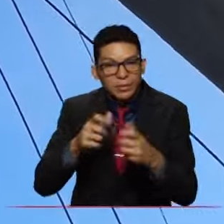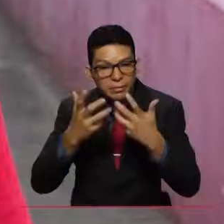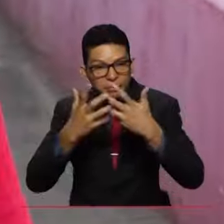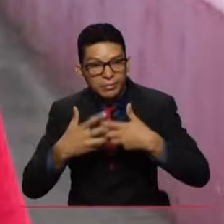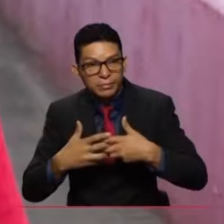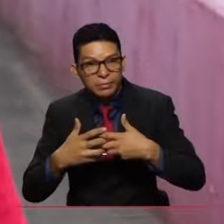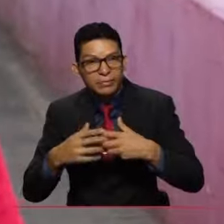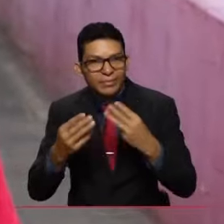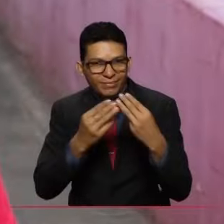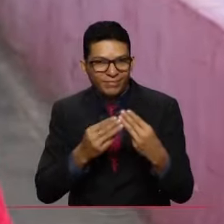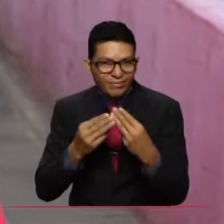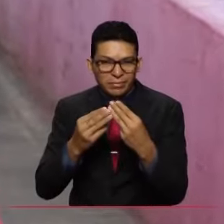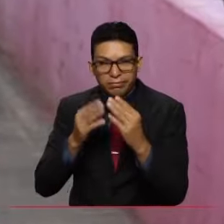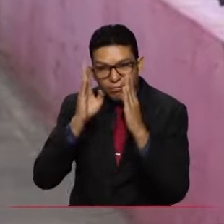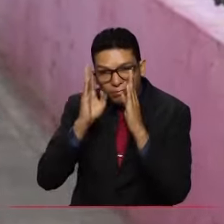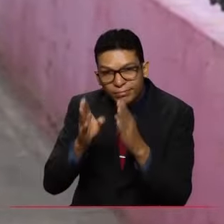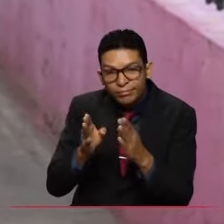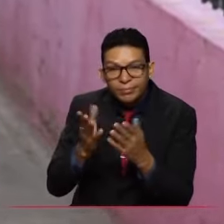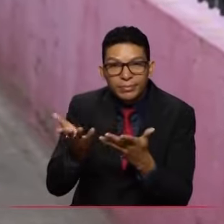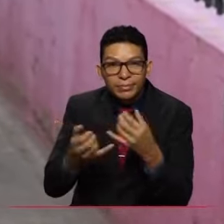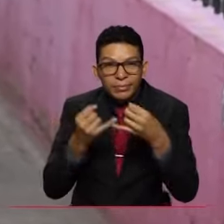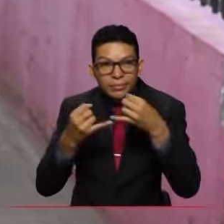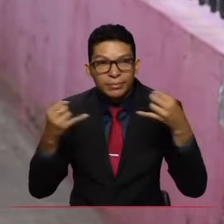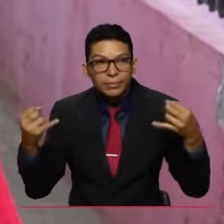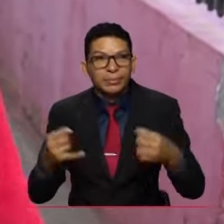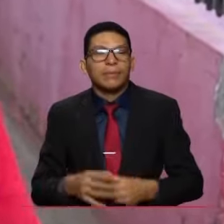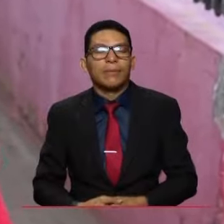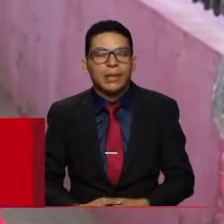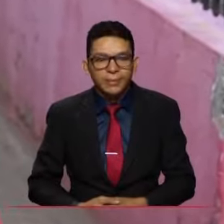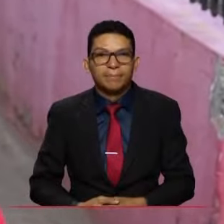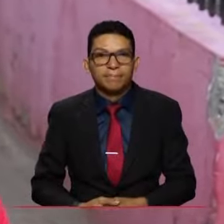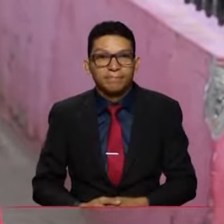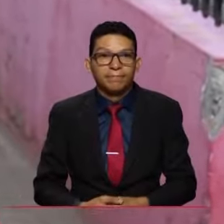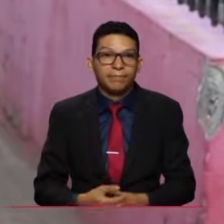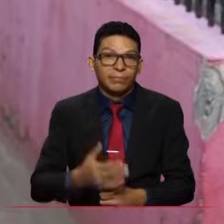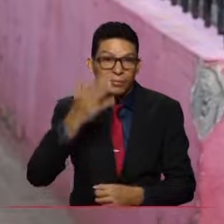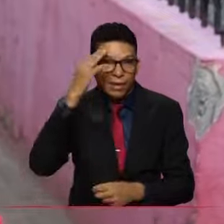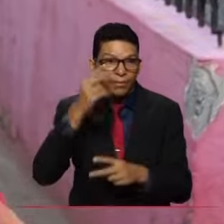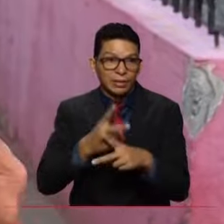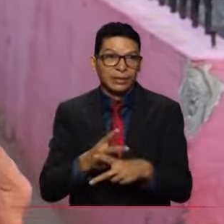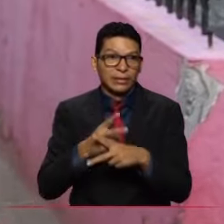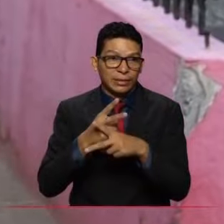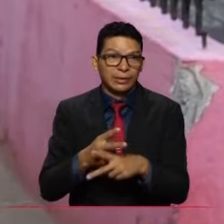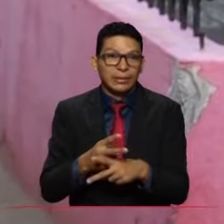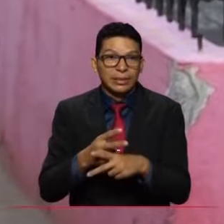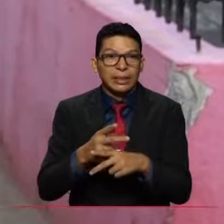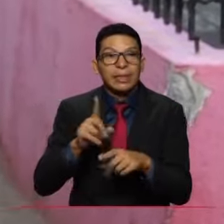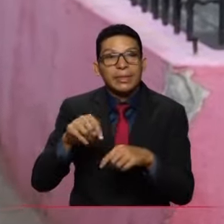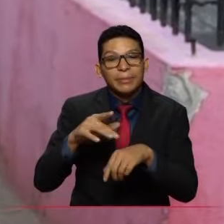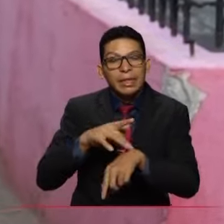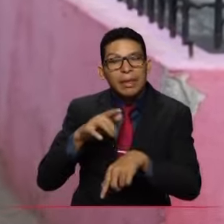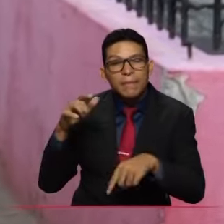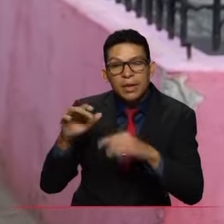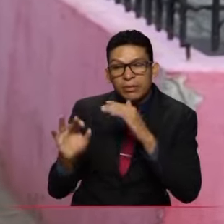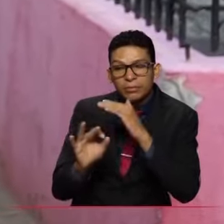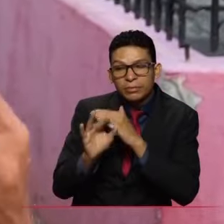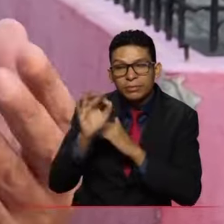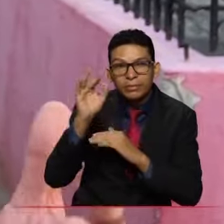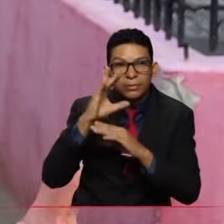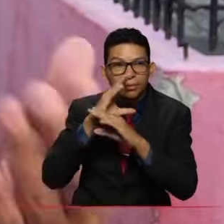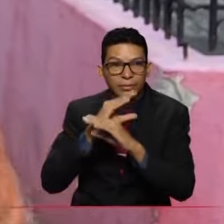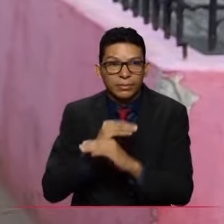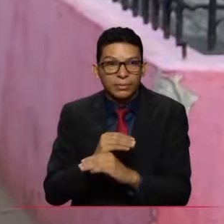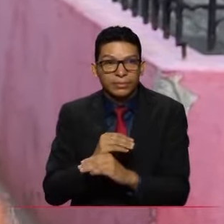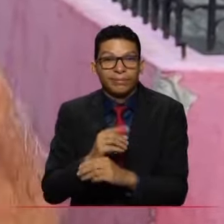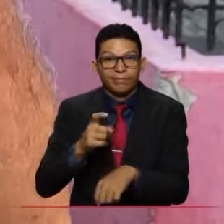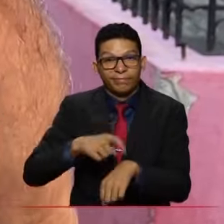municipales estén como más pendientes de estos cables Sí Más que todo seguridad y en las madrugadas en las noches sí que es donde